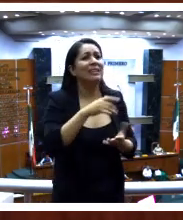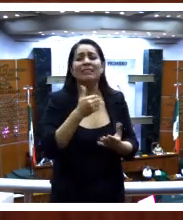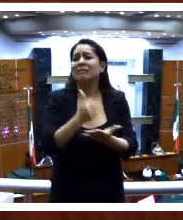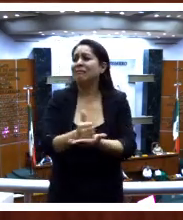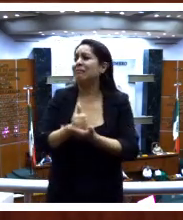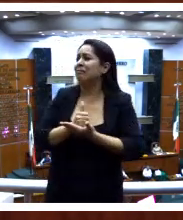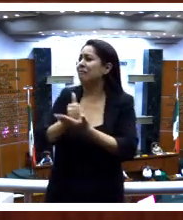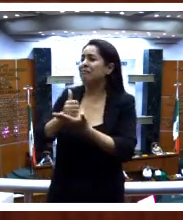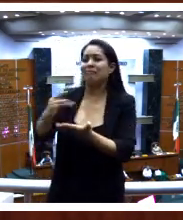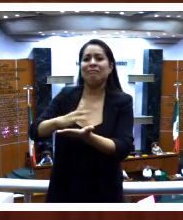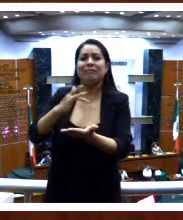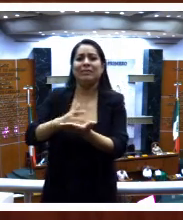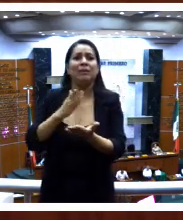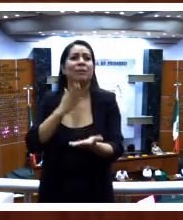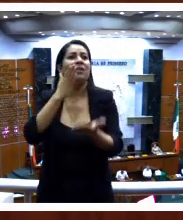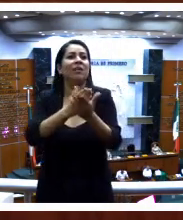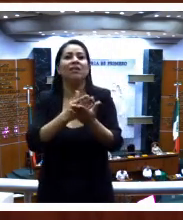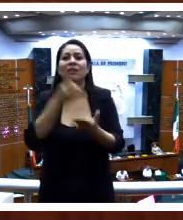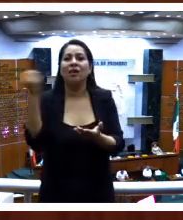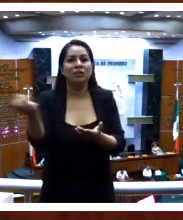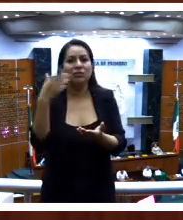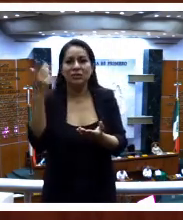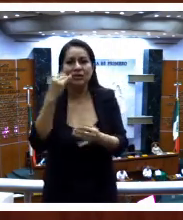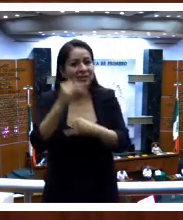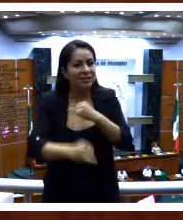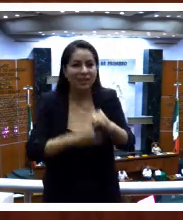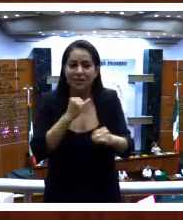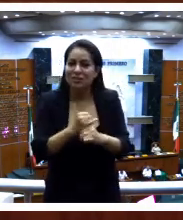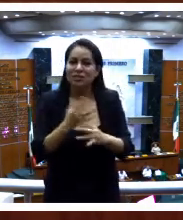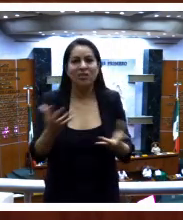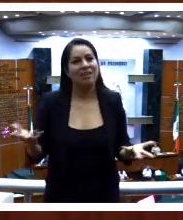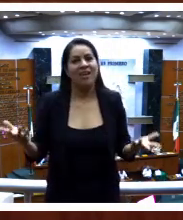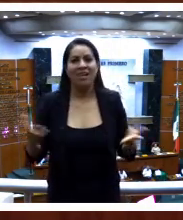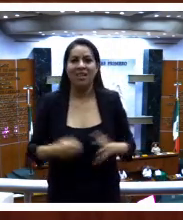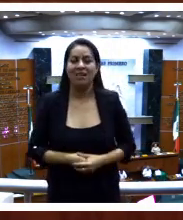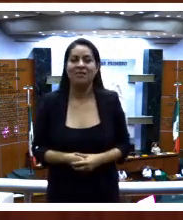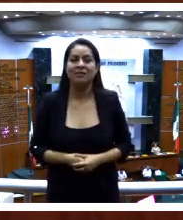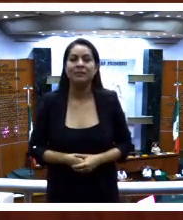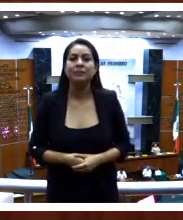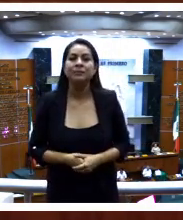les apoya para que puedan asistir a sus eventos internacionales.